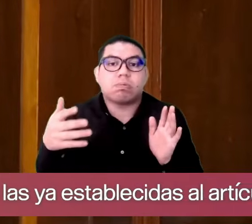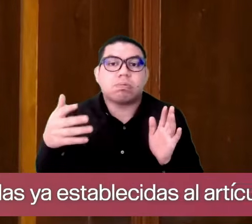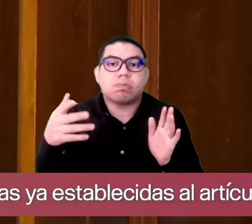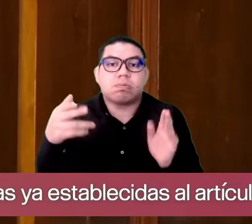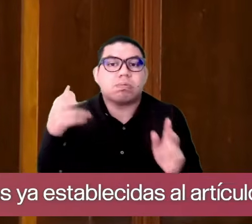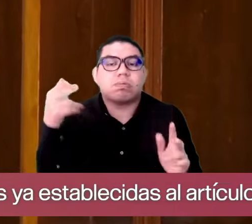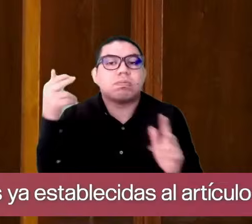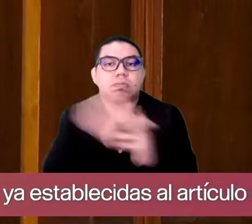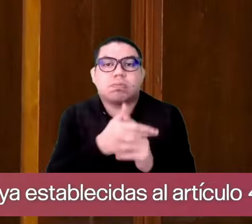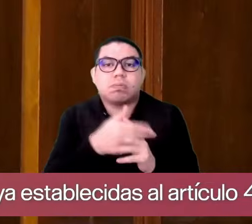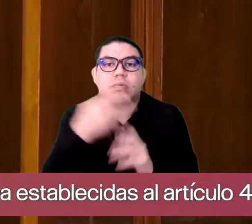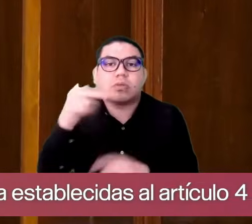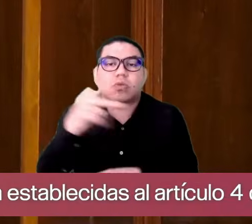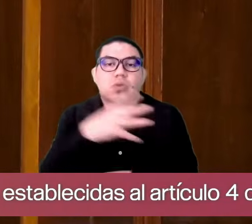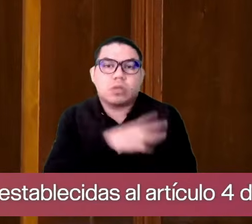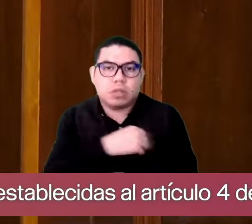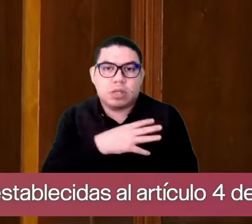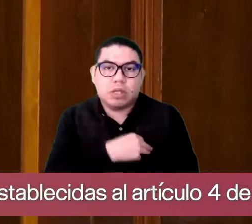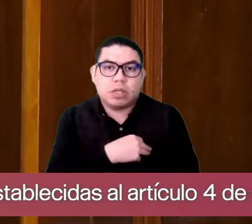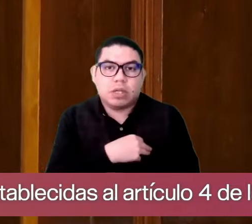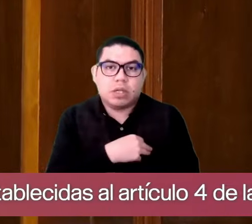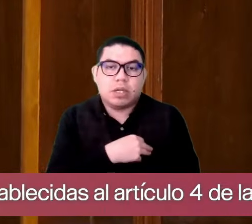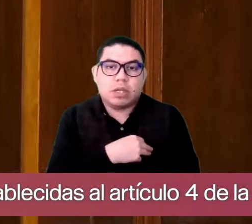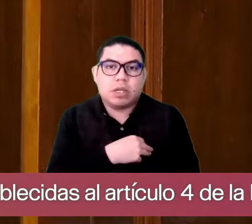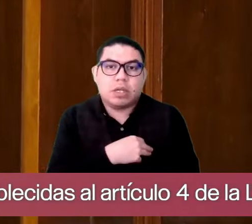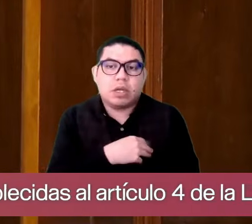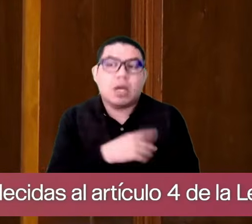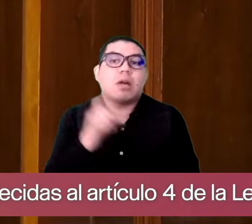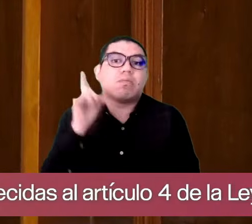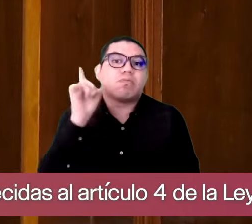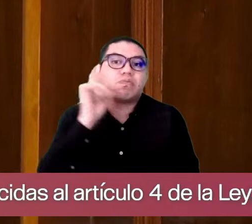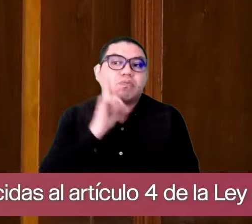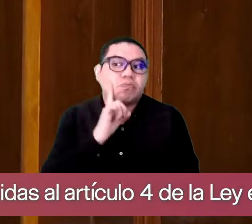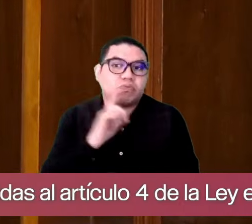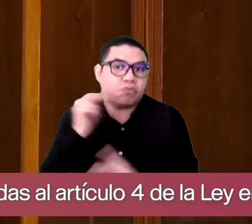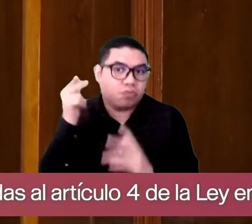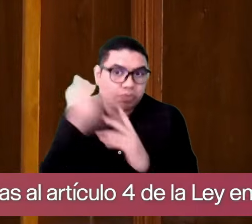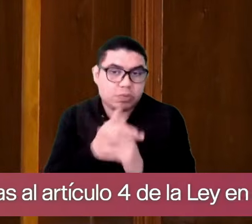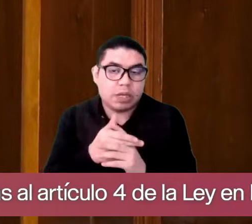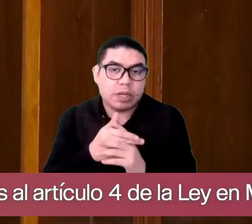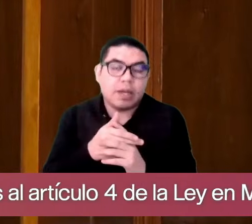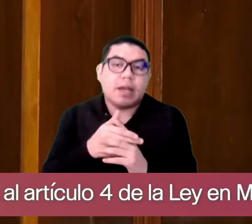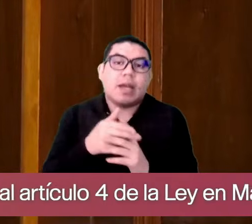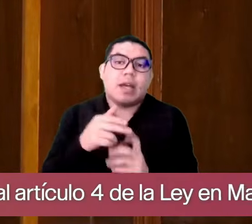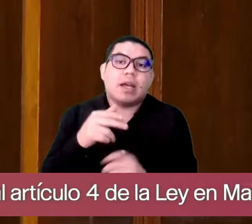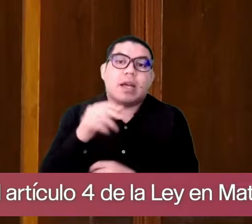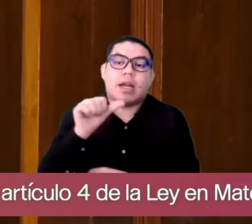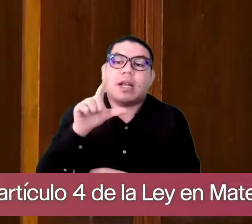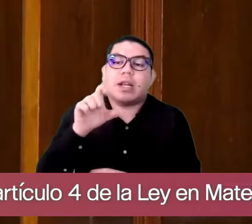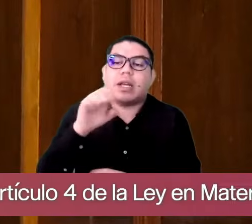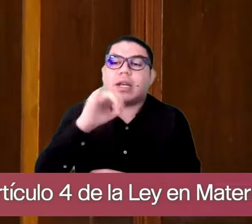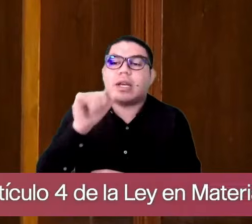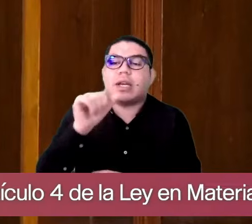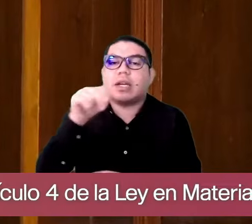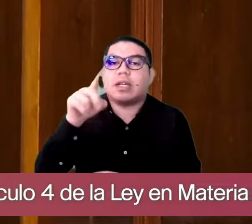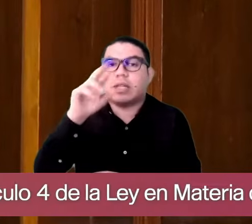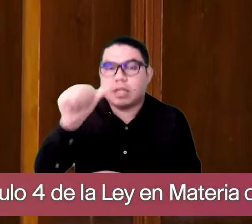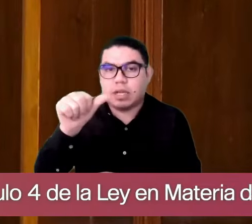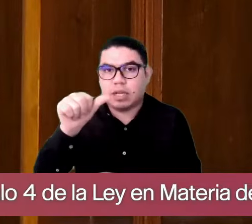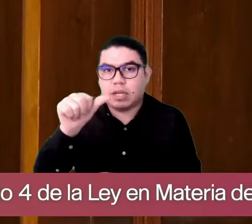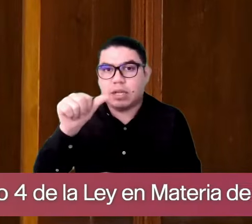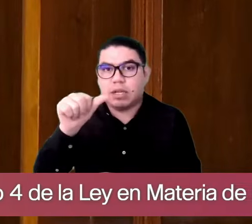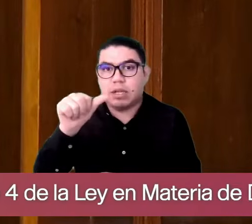hija, el feminicidio de Alejandra Andrade. Obligó a